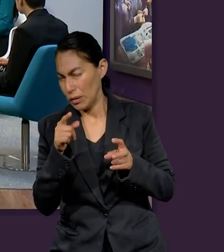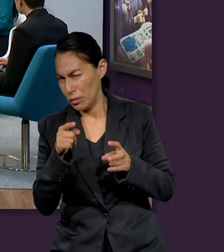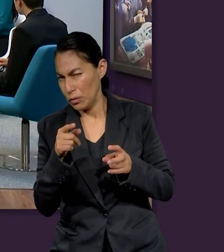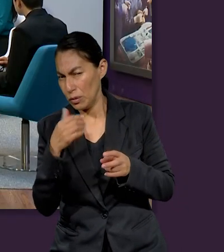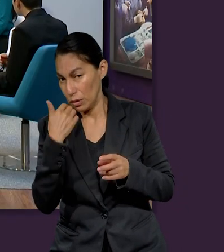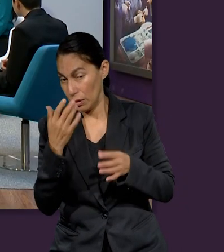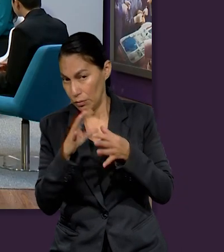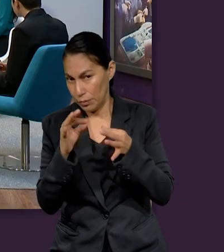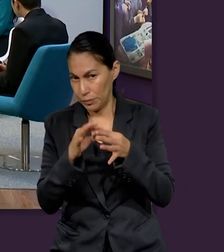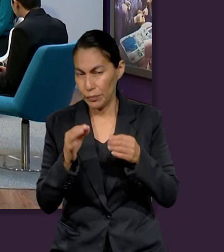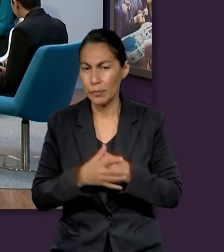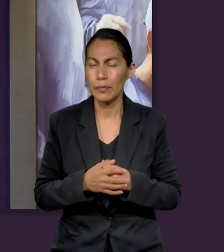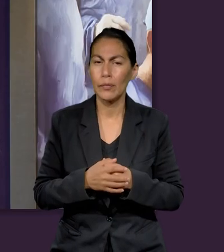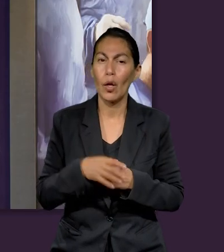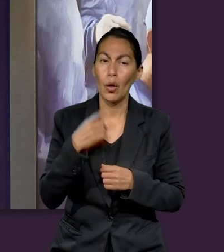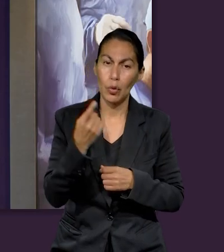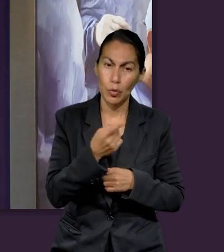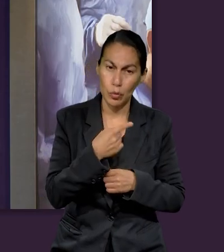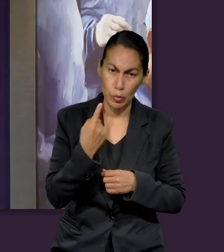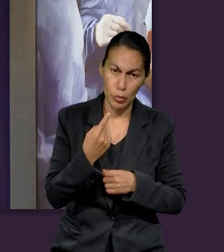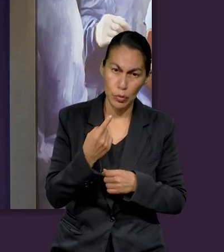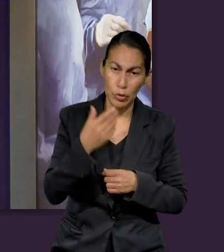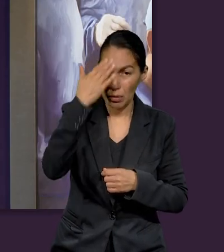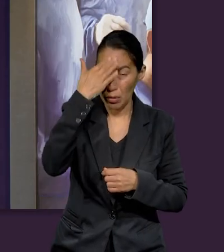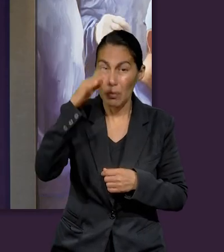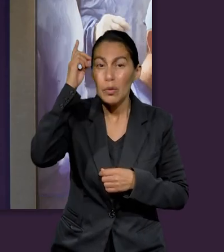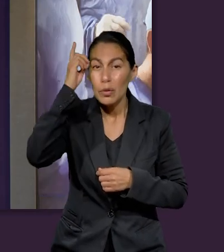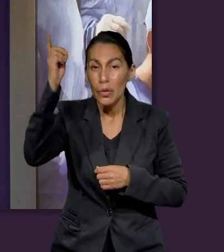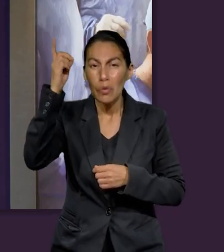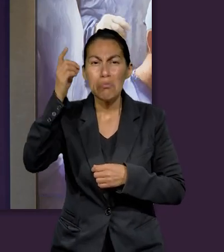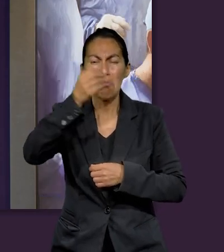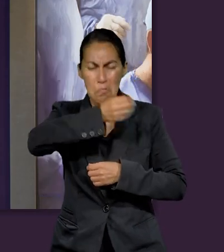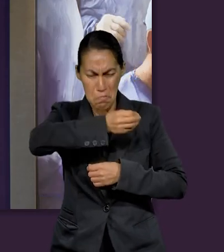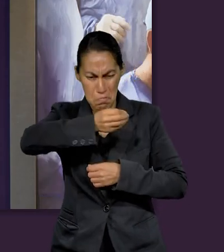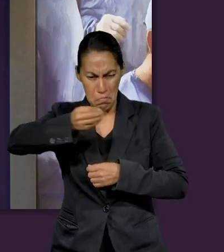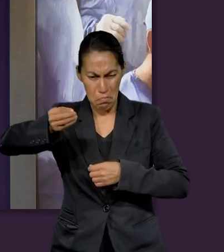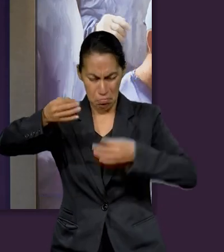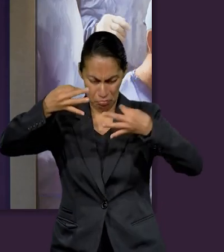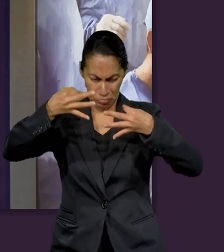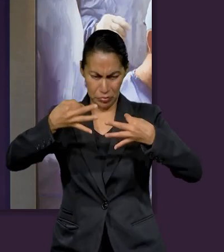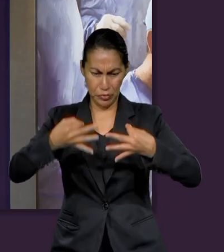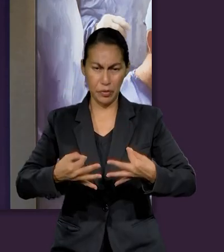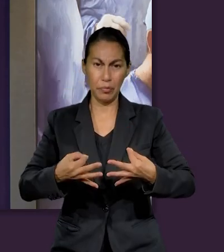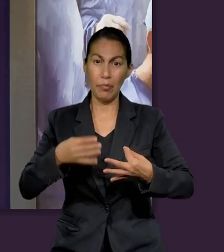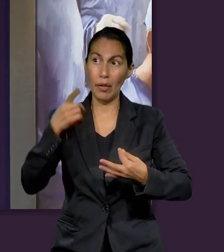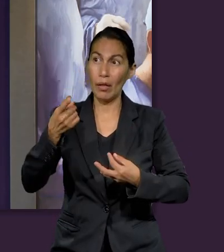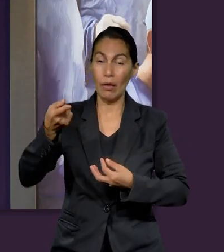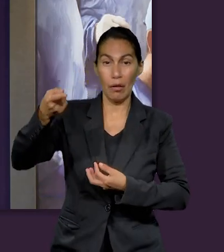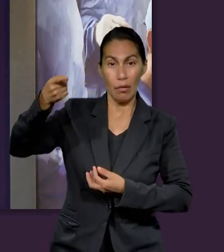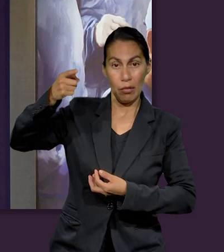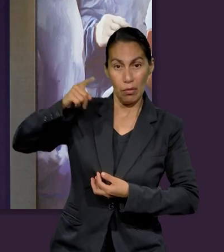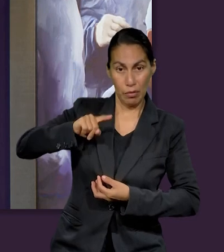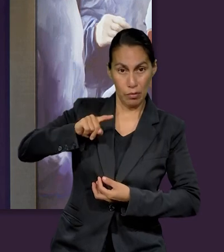sí precisamente ese era el punto al que quería llegar nosotros tenemos un fundamento en nuestro Dios que él es un Dios de orden y él nos ha dejado